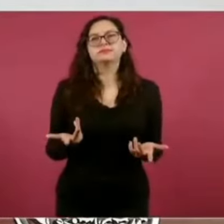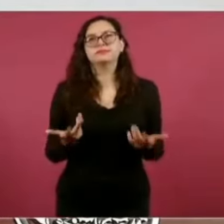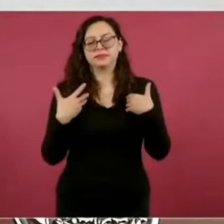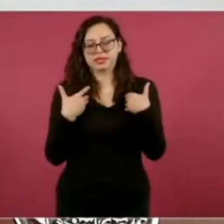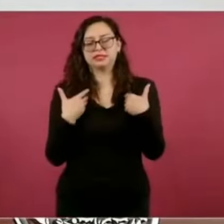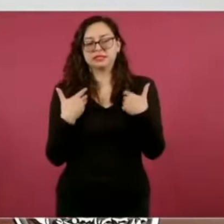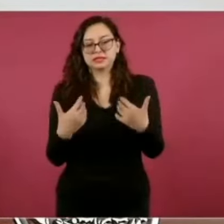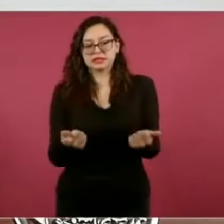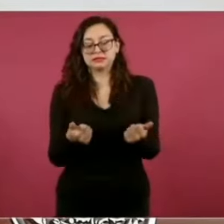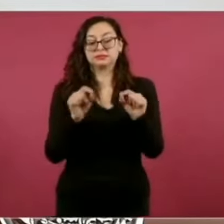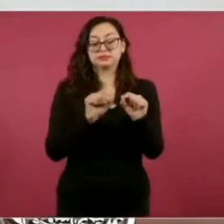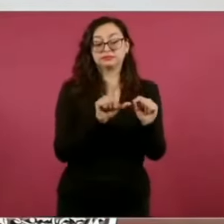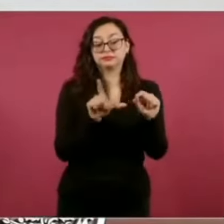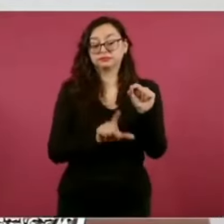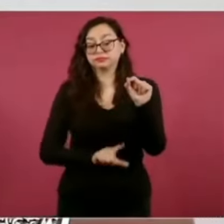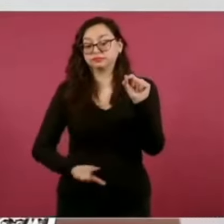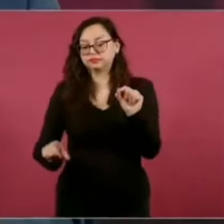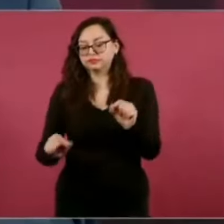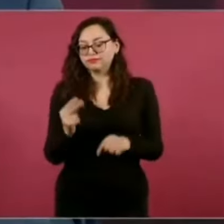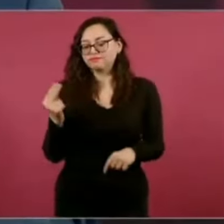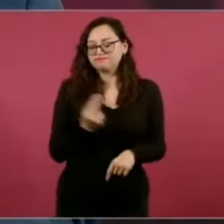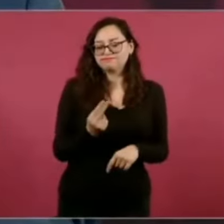Eso fue lo que nos propusimos.